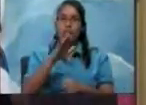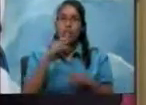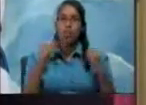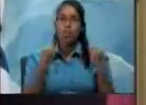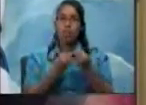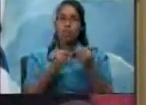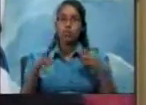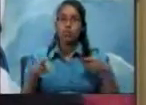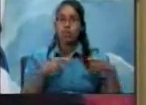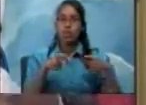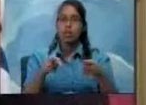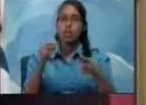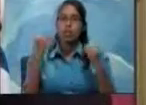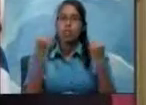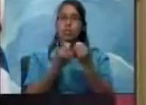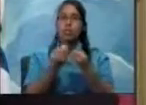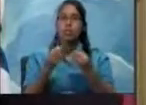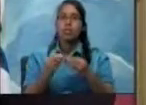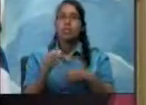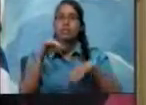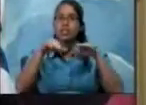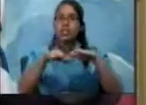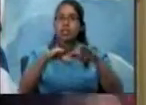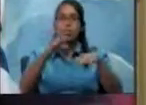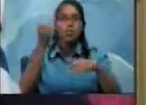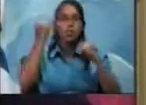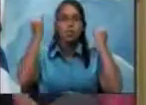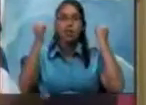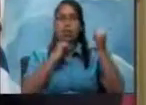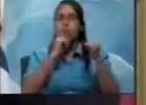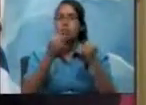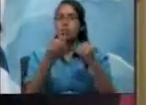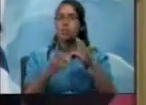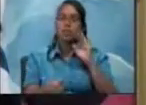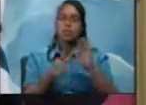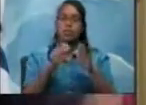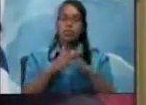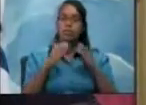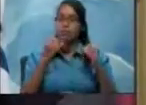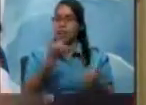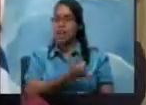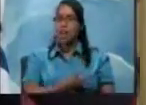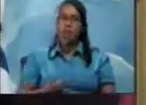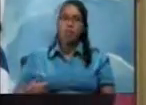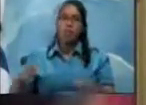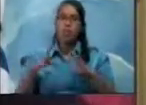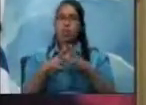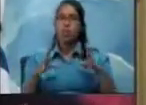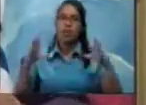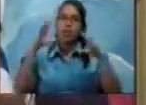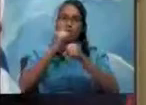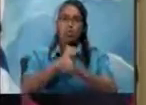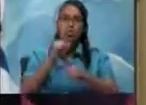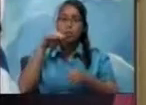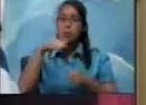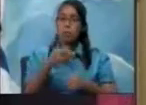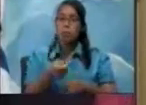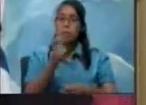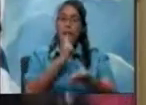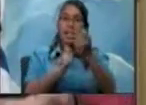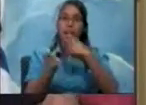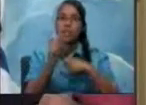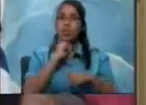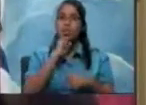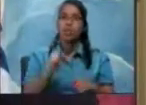al río junto a ese mar me imagino que da mucha más hambre y pasar toda la noche allí pescando trabajando esto